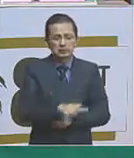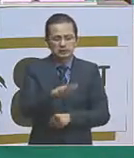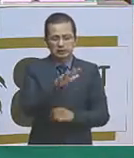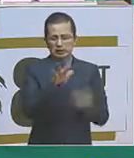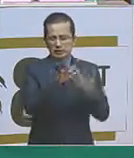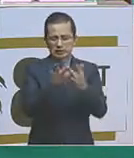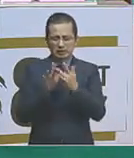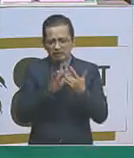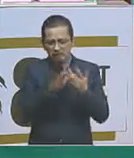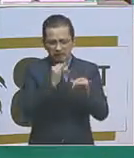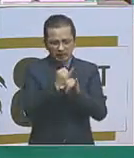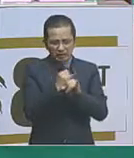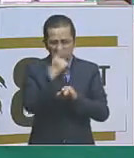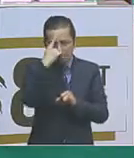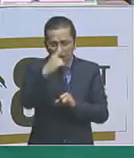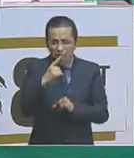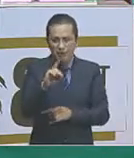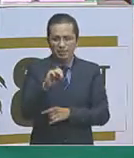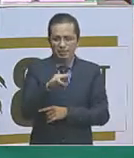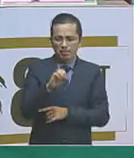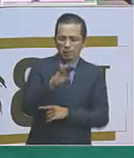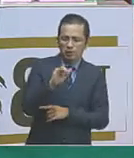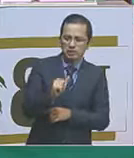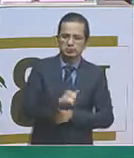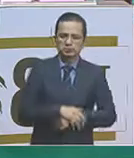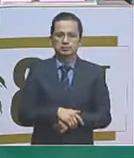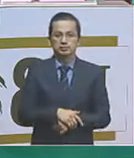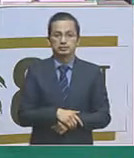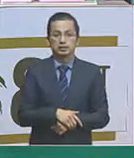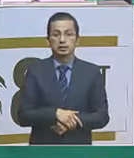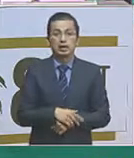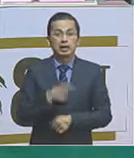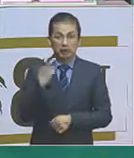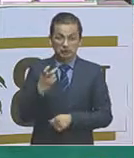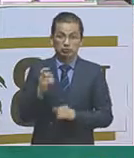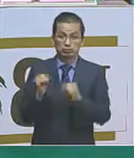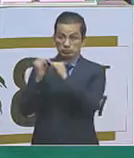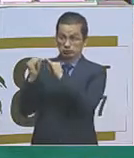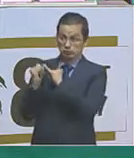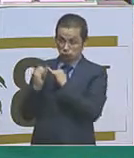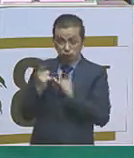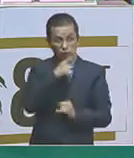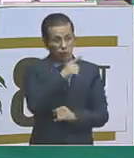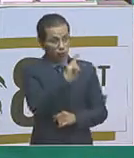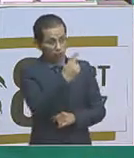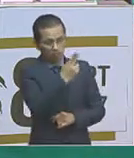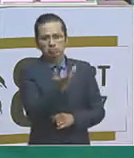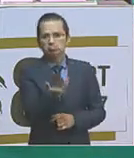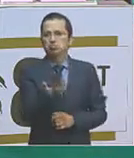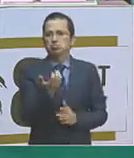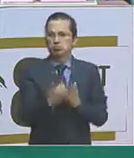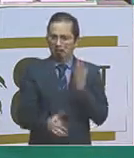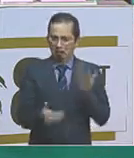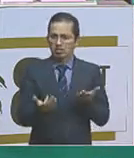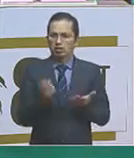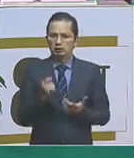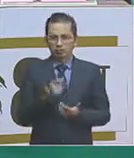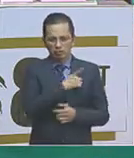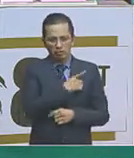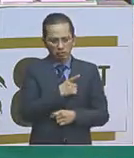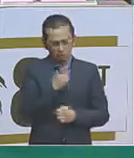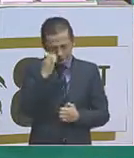y aquí viene una labor donde las instituciones tienen una gran deuda y la acadèmia cuantificar monitorear